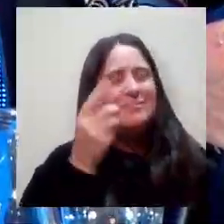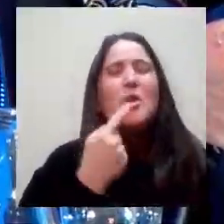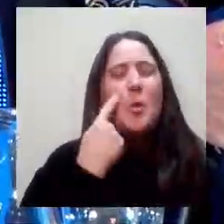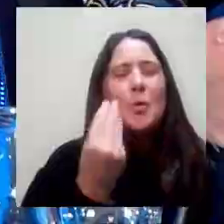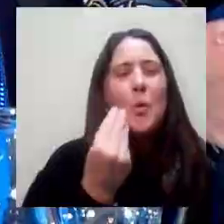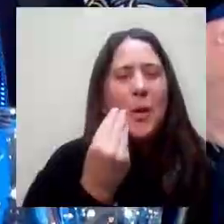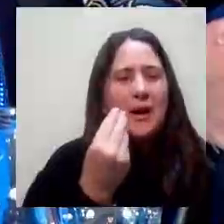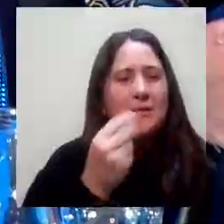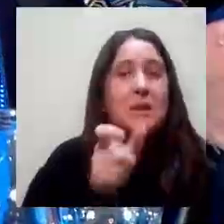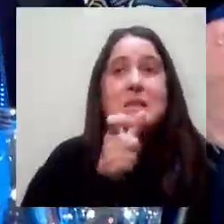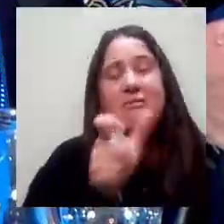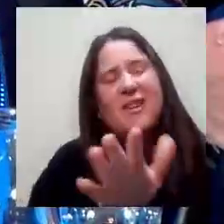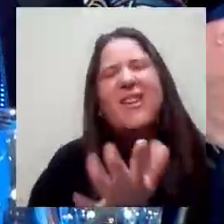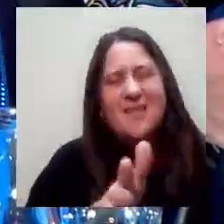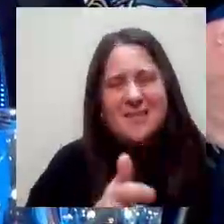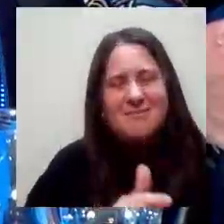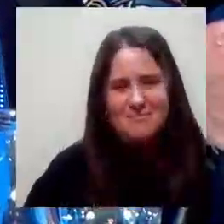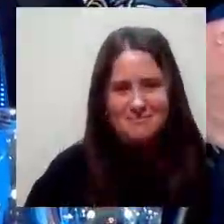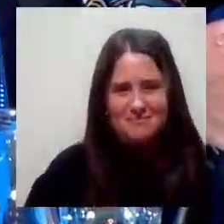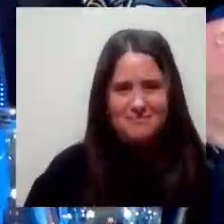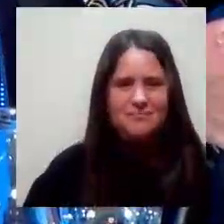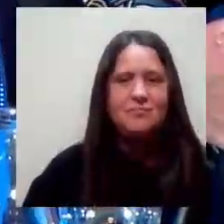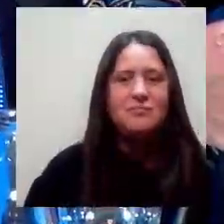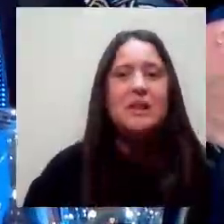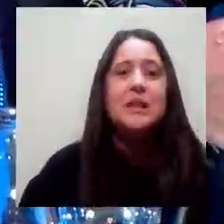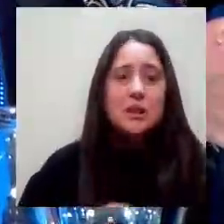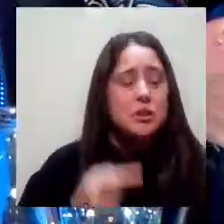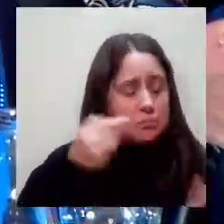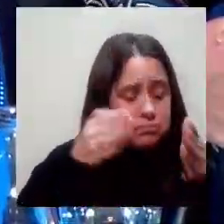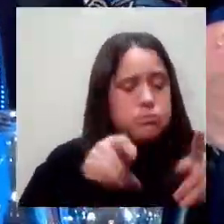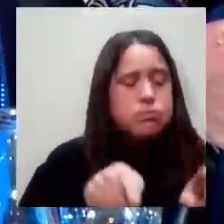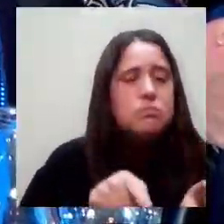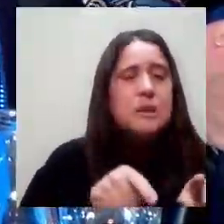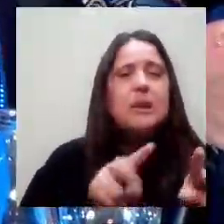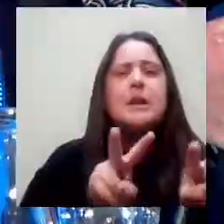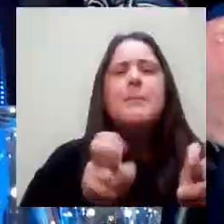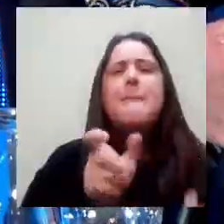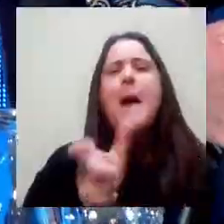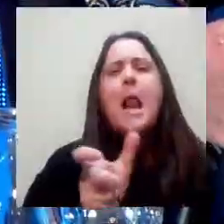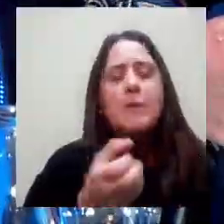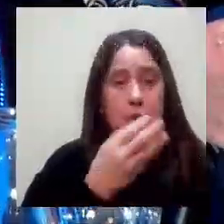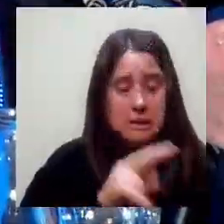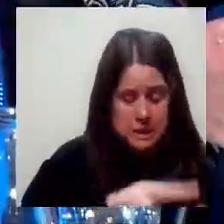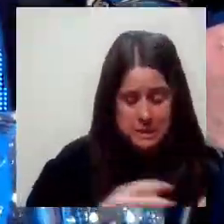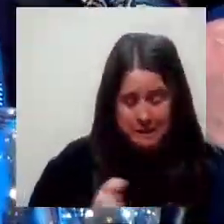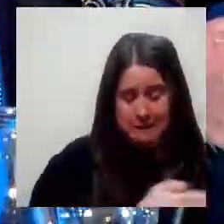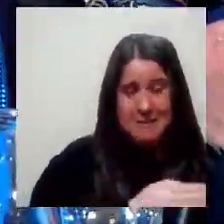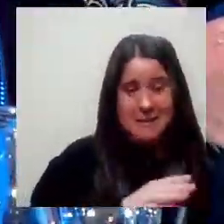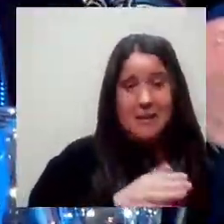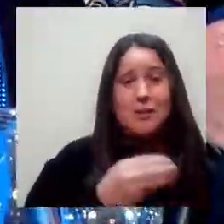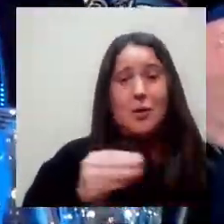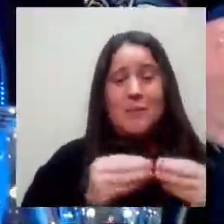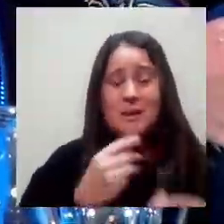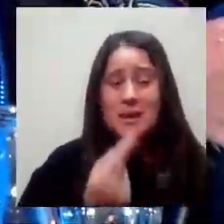a su significado, que es lo que quiero. ¿Por qué me centro en el nivel palabras si leer es todo lo que decía Leticia y leer